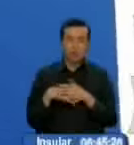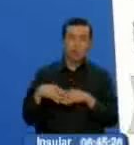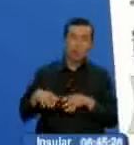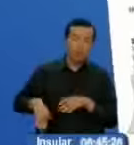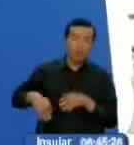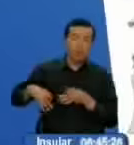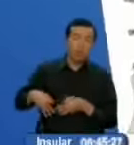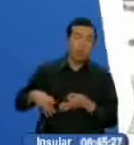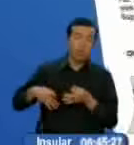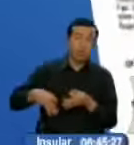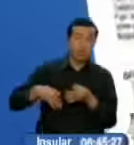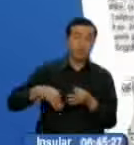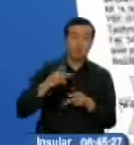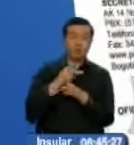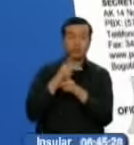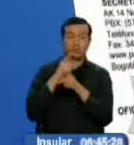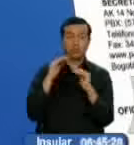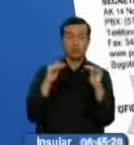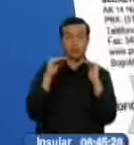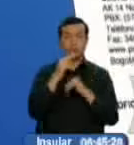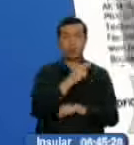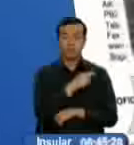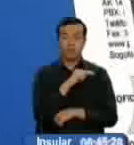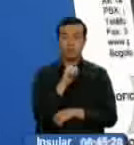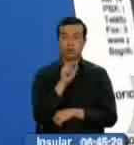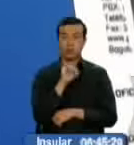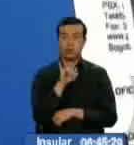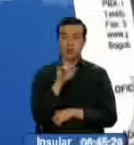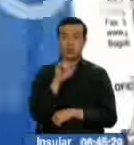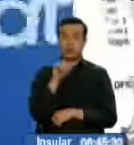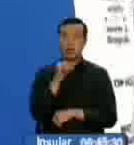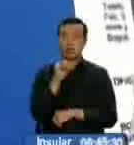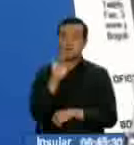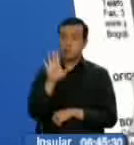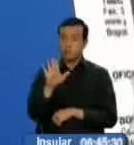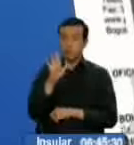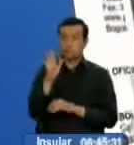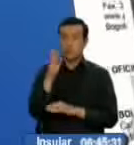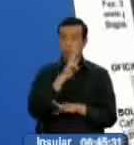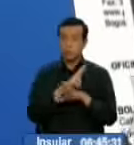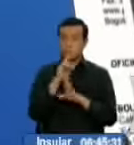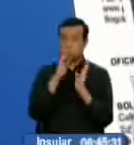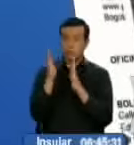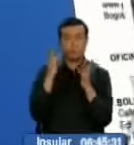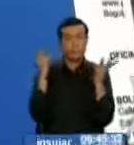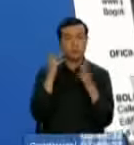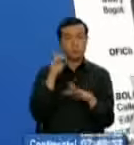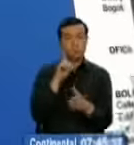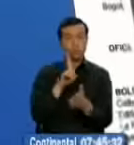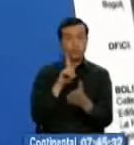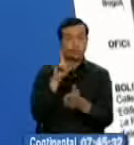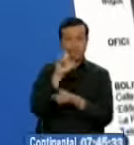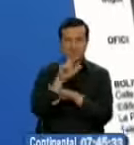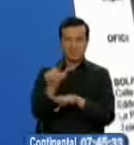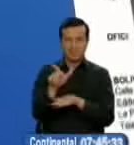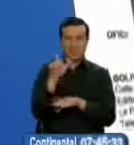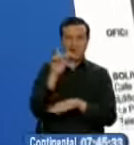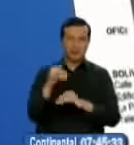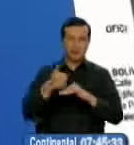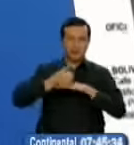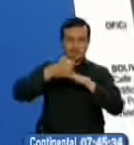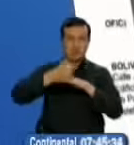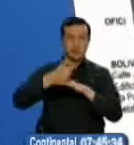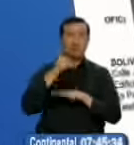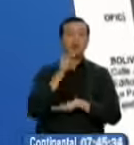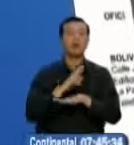además motivaron que desde el Consejo Superior de la Andina se desconozca a Jaime Brail como rector. En este sentido, el doctor Brail ya no goza de la